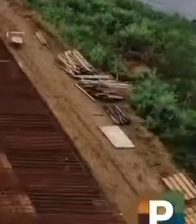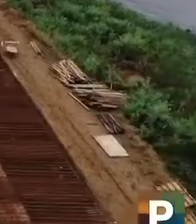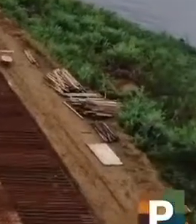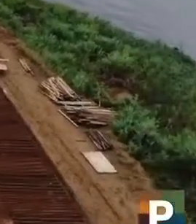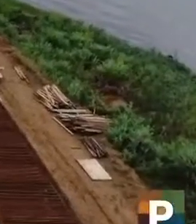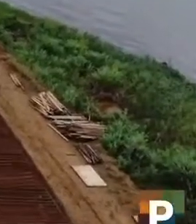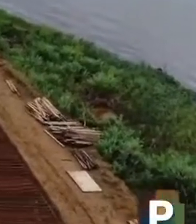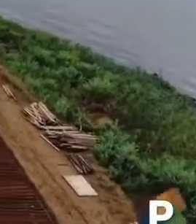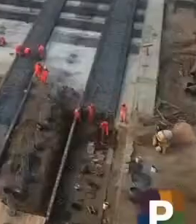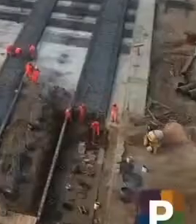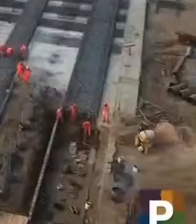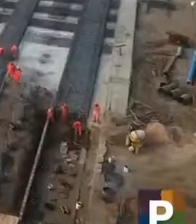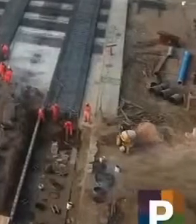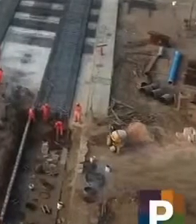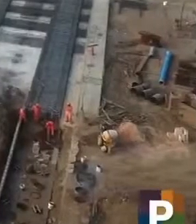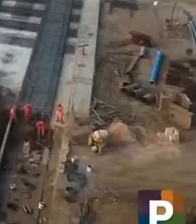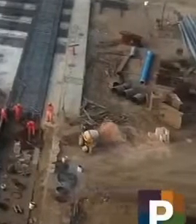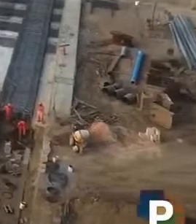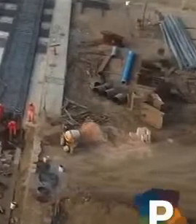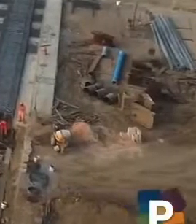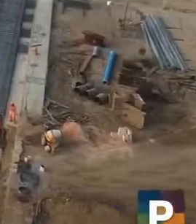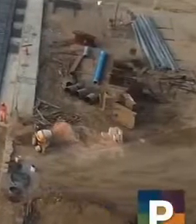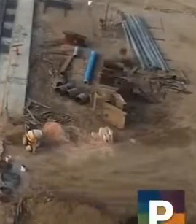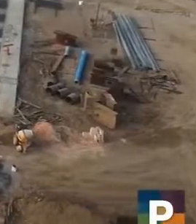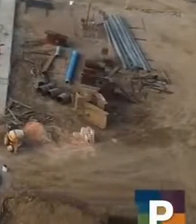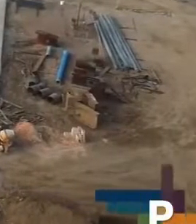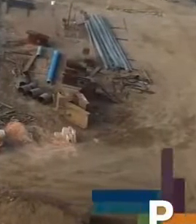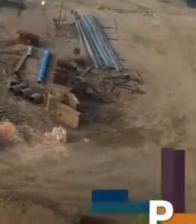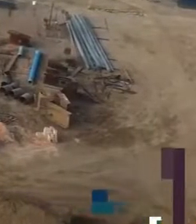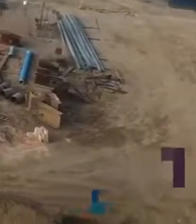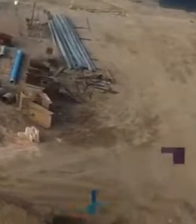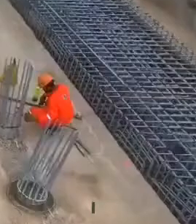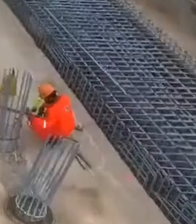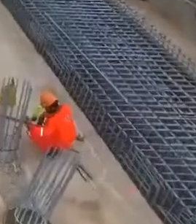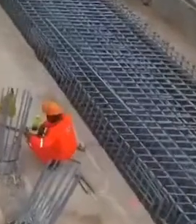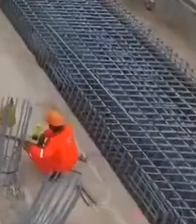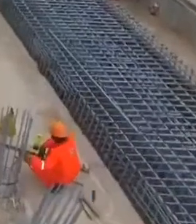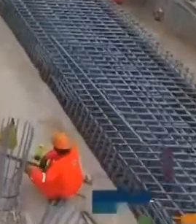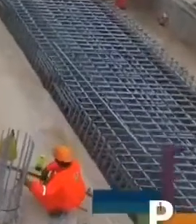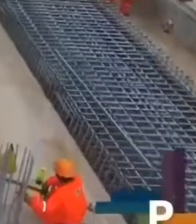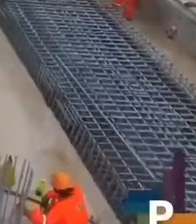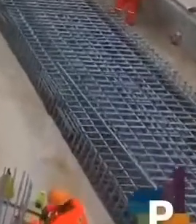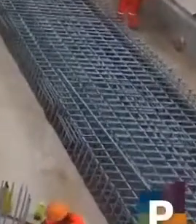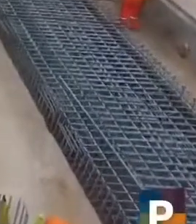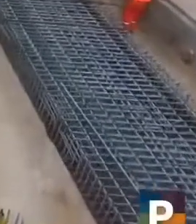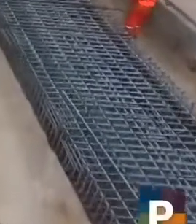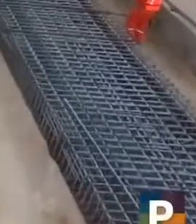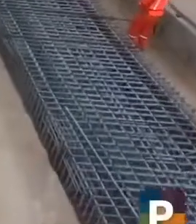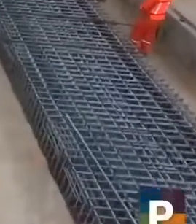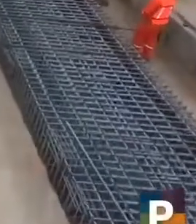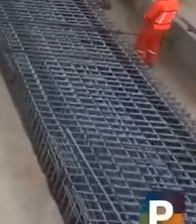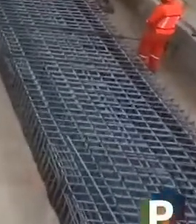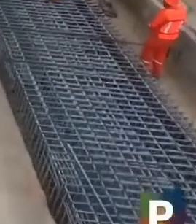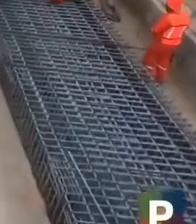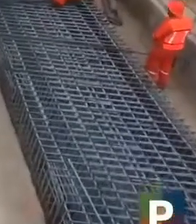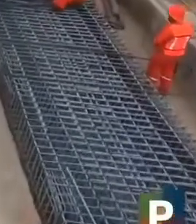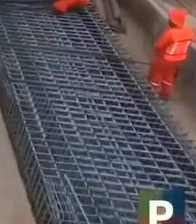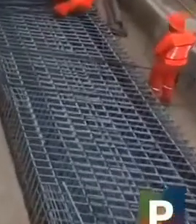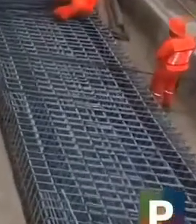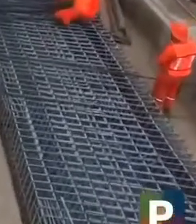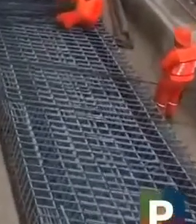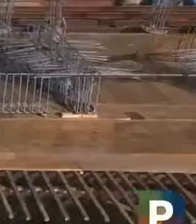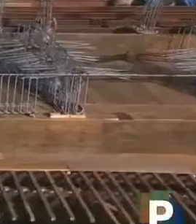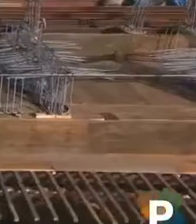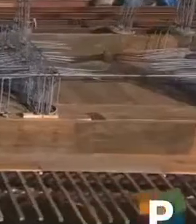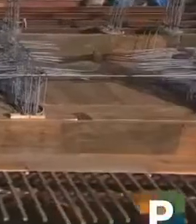130 metros de muelle presenta un avance de 97%. En la extensión de 80 metros, se continúa con